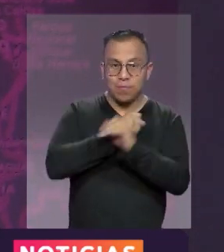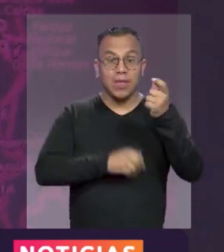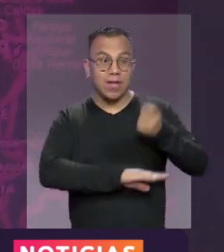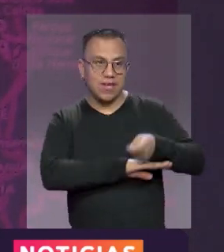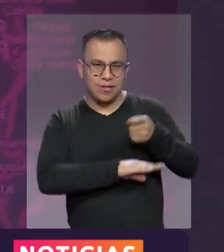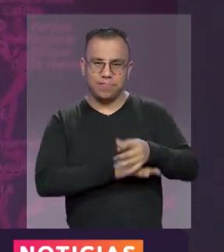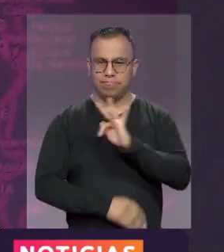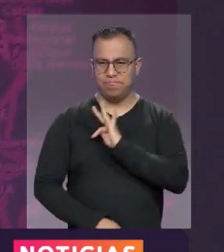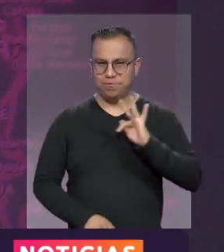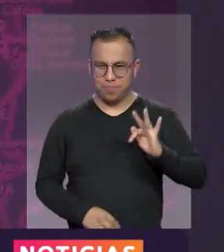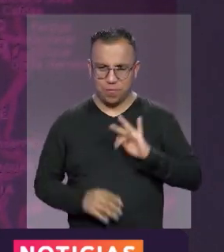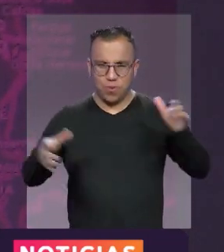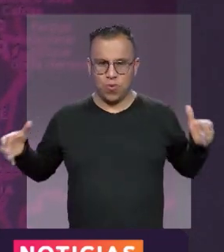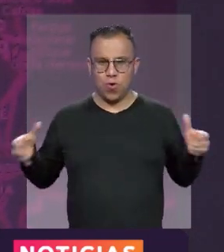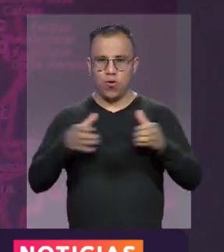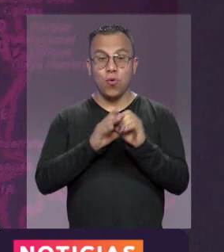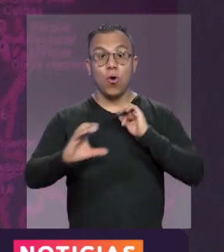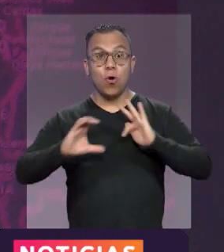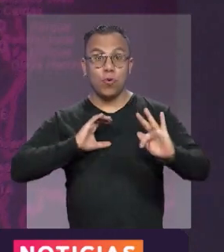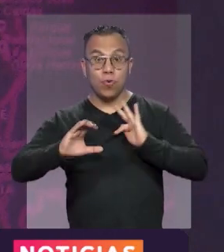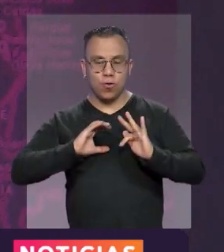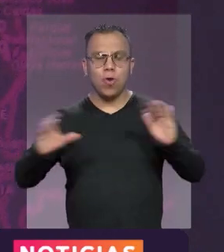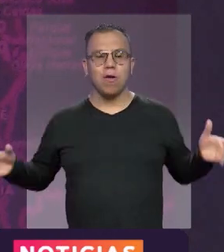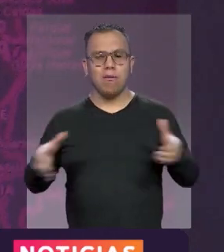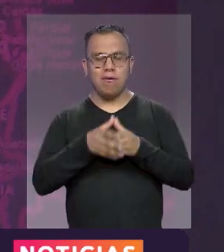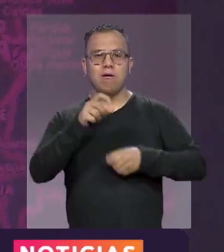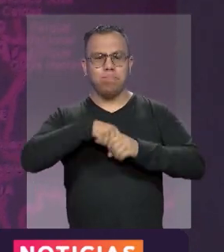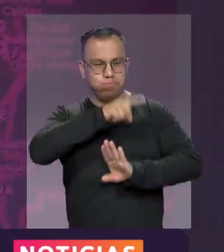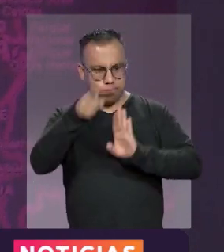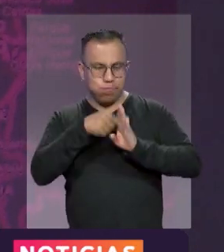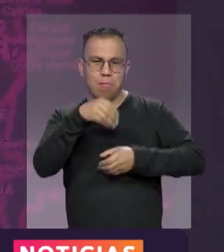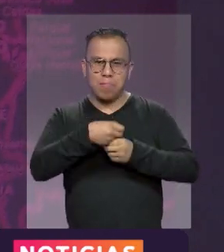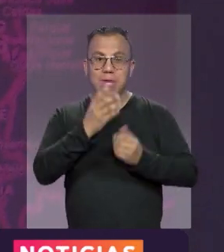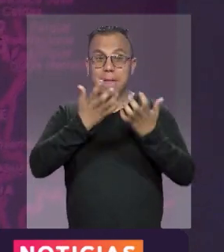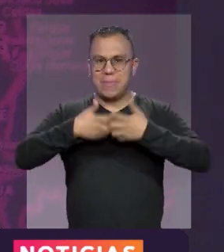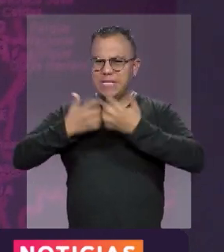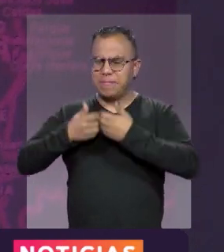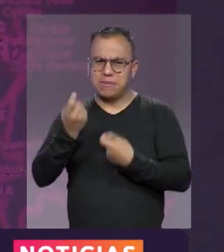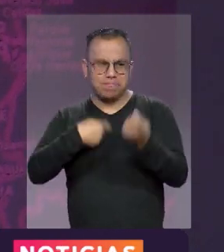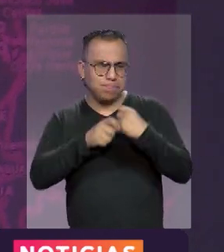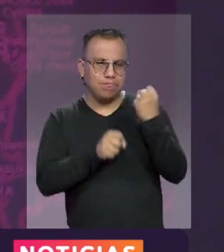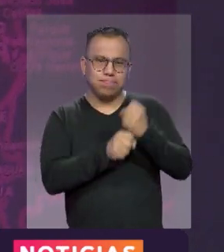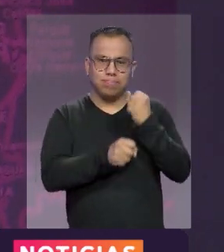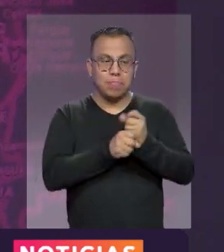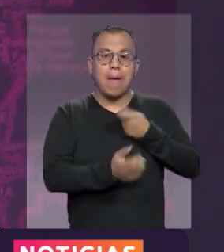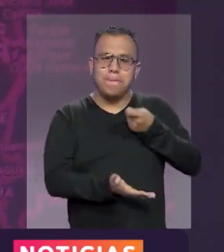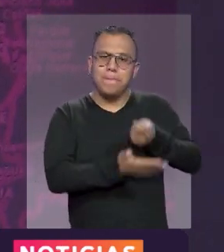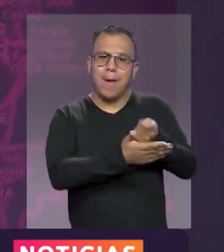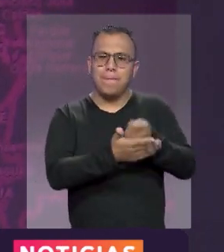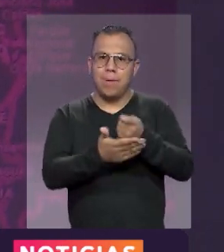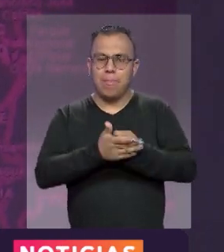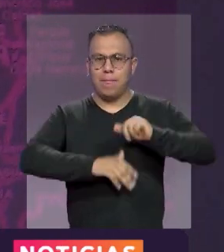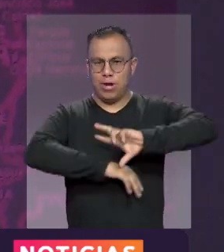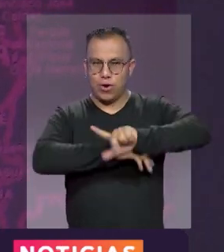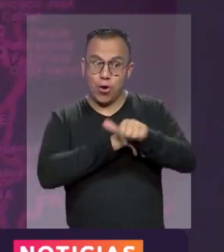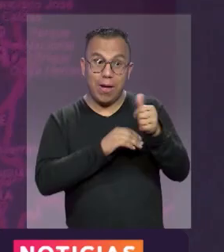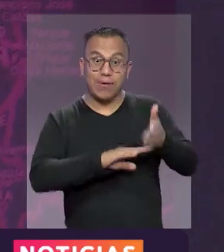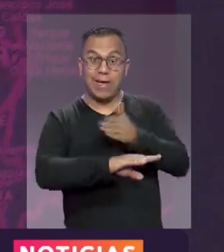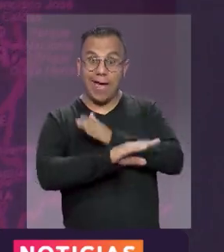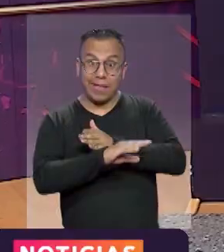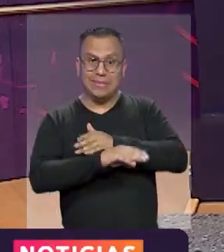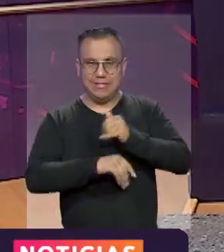y terapistas ocupacionales, los reclusos, por medio del trabajo en pequeños emprendimientos, pagan a cuotas lo robado a sus